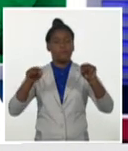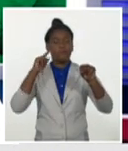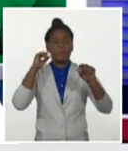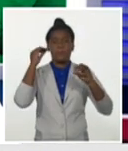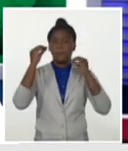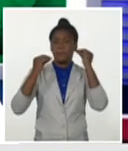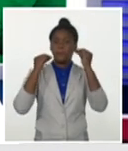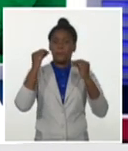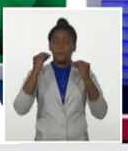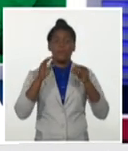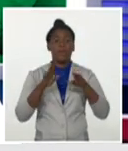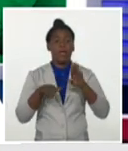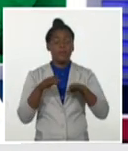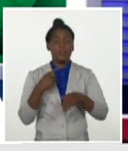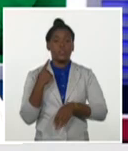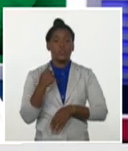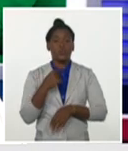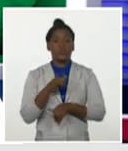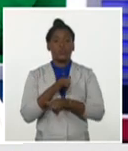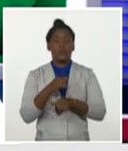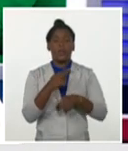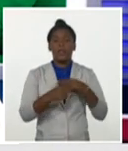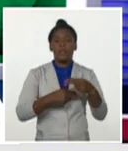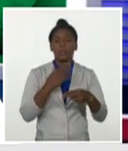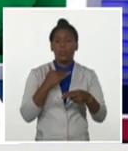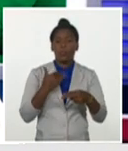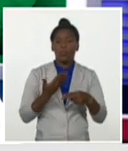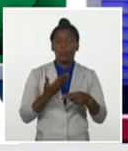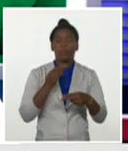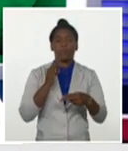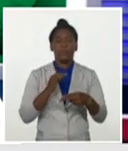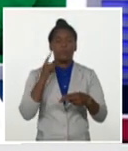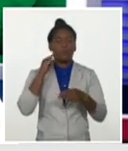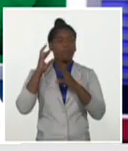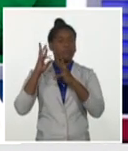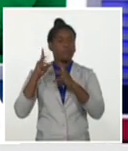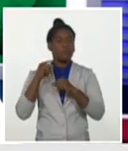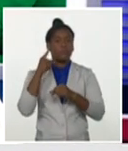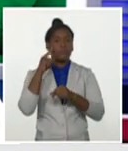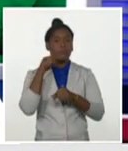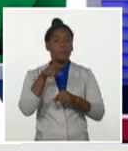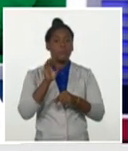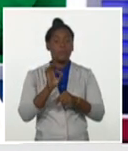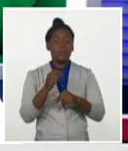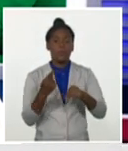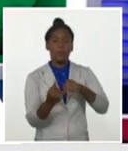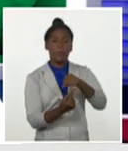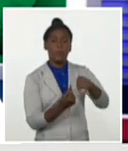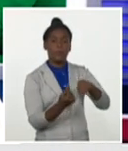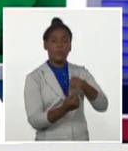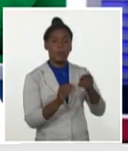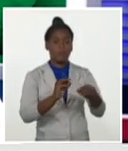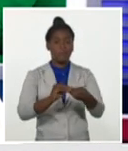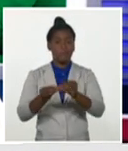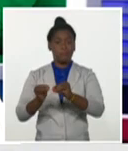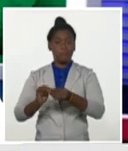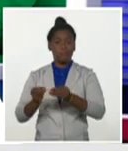establece una transmisión en alguna de las indisciplinas que reiteradamente